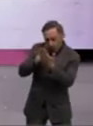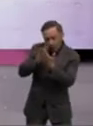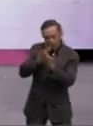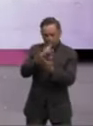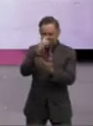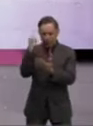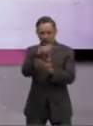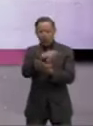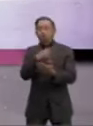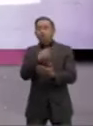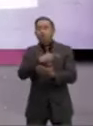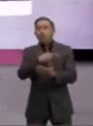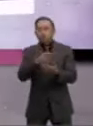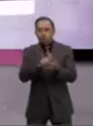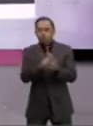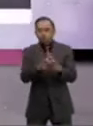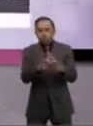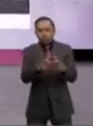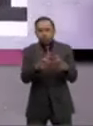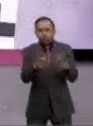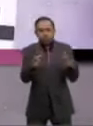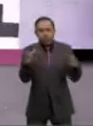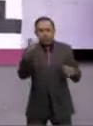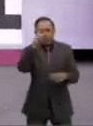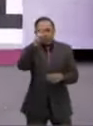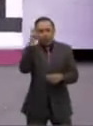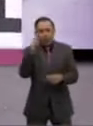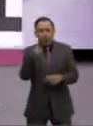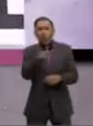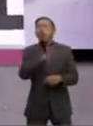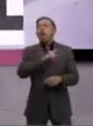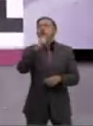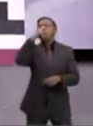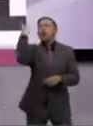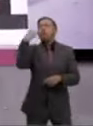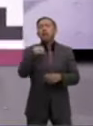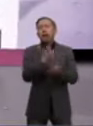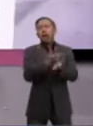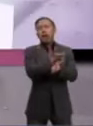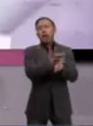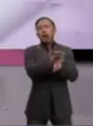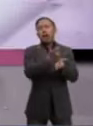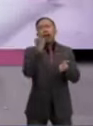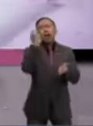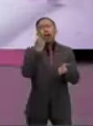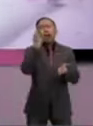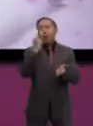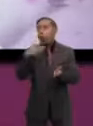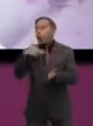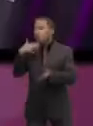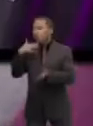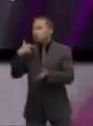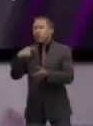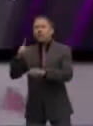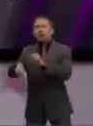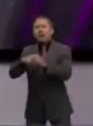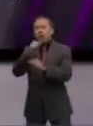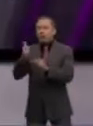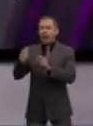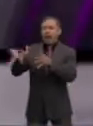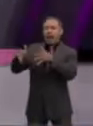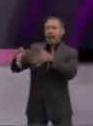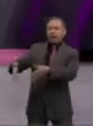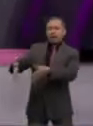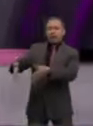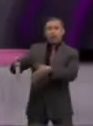Entonces, esa solución de dar dinero sin tener resuelta la corrupción, porque no se ha resuelto, pues